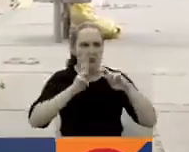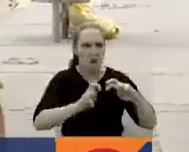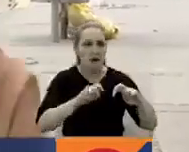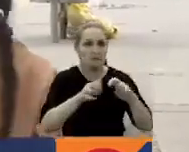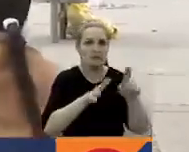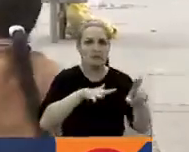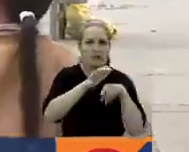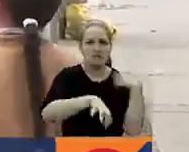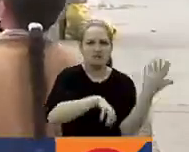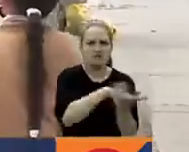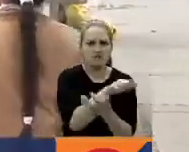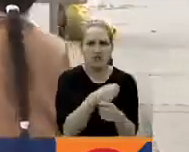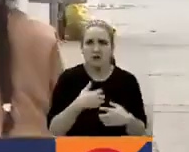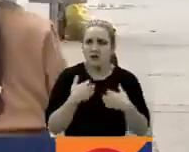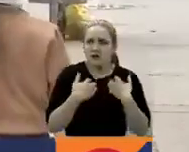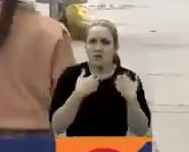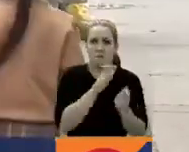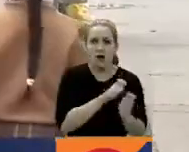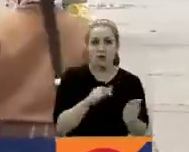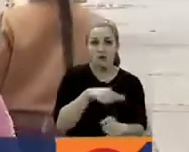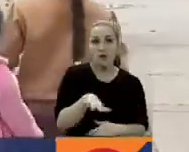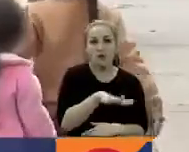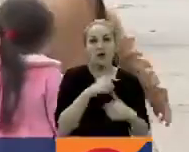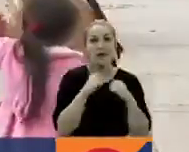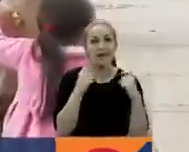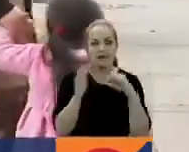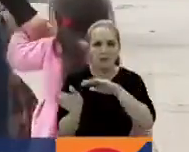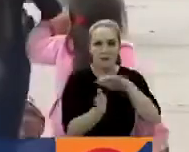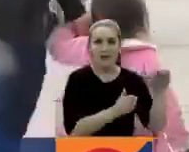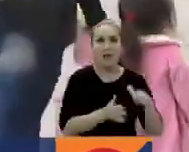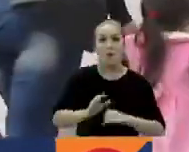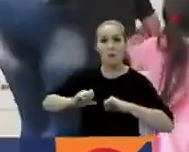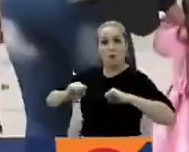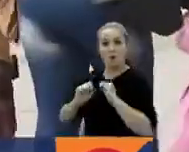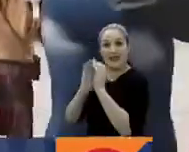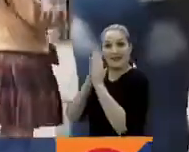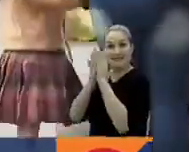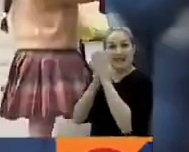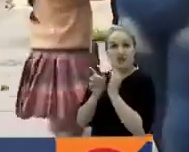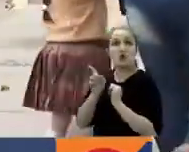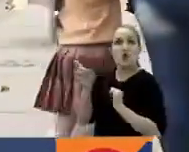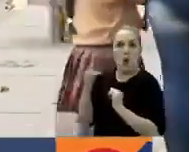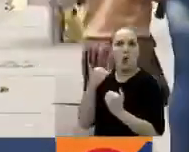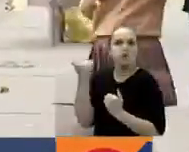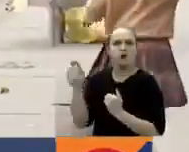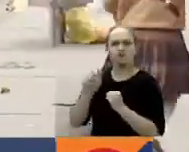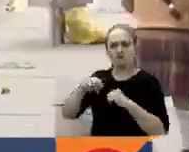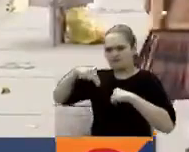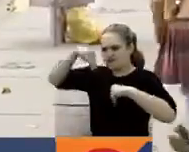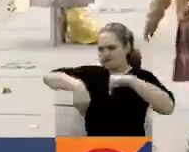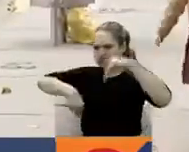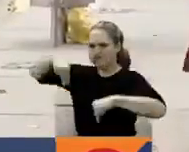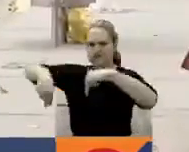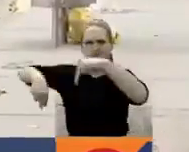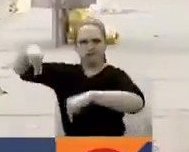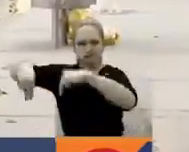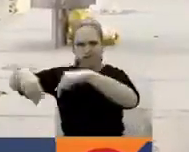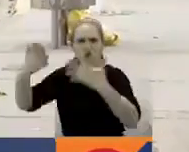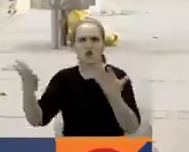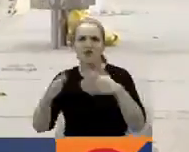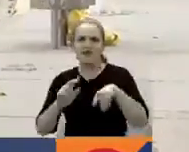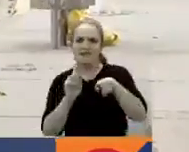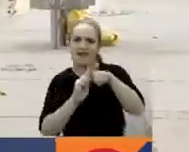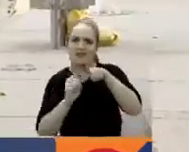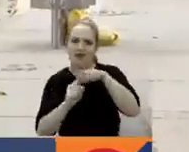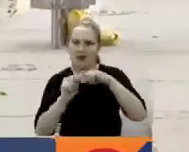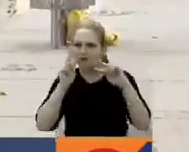azotado este punto de la ciudad. Irónicamente, en el centro de Bogotá, hoy la policía hacía un despliegue en el Transmilenio para